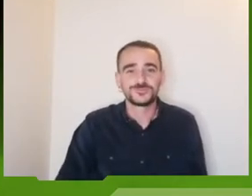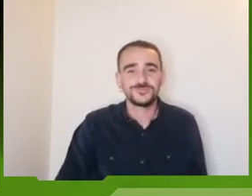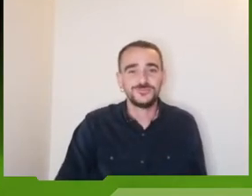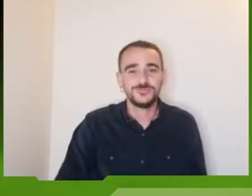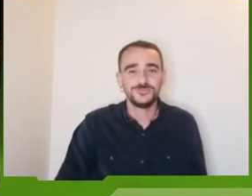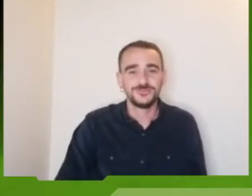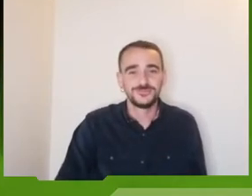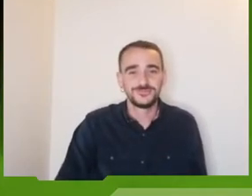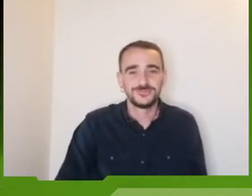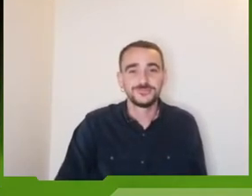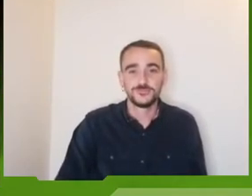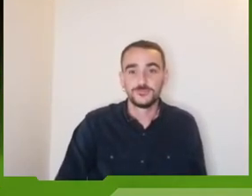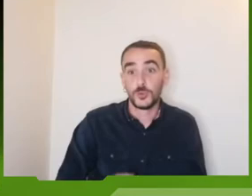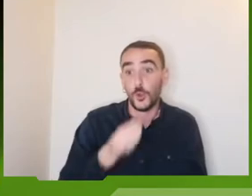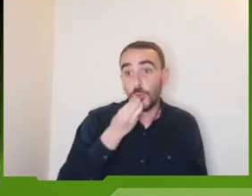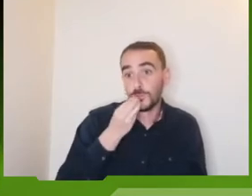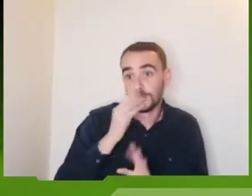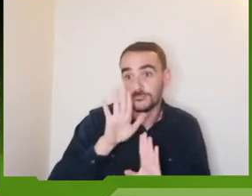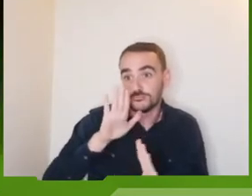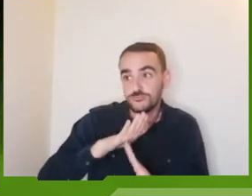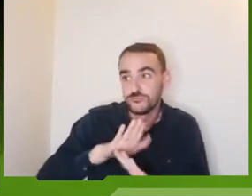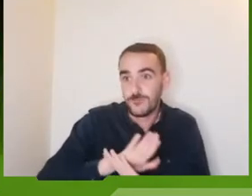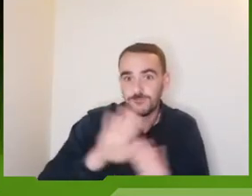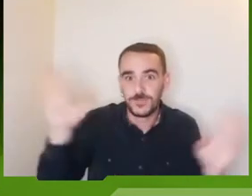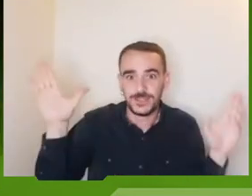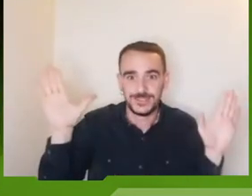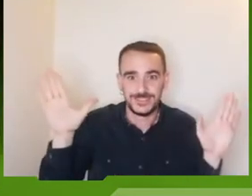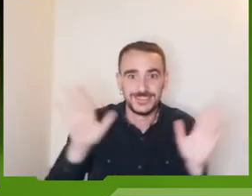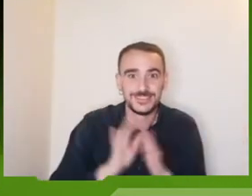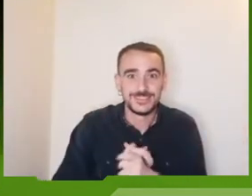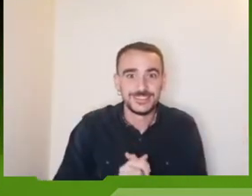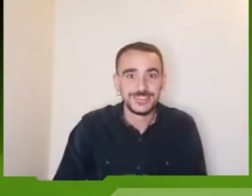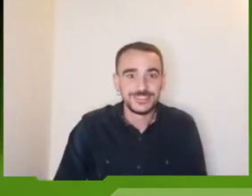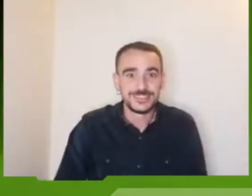Ya paro, ¿no? De comer en la cámara.